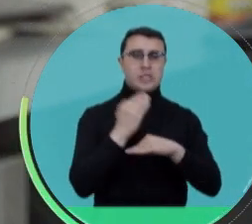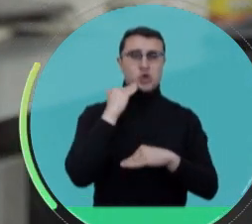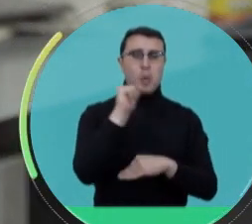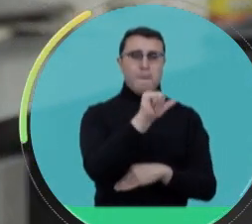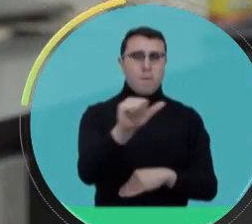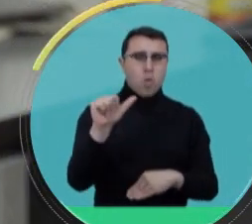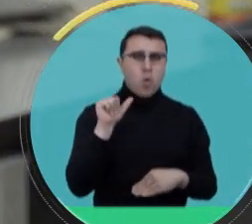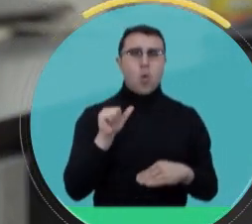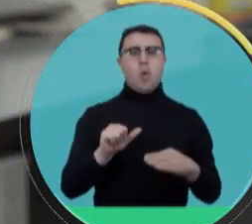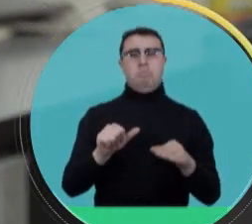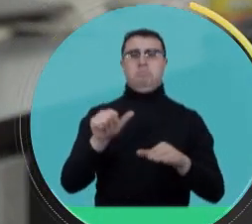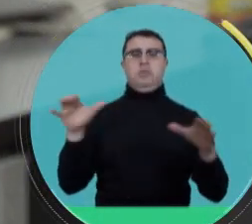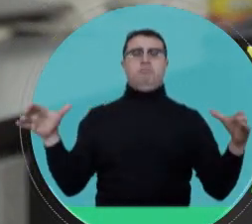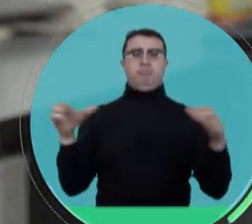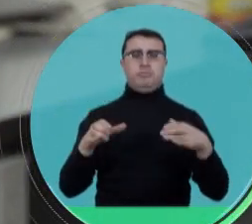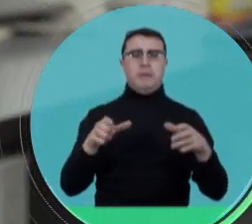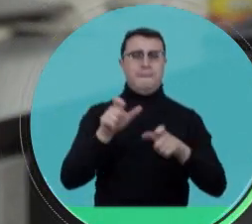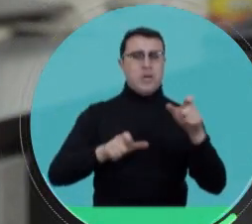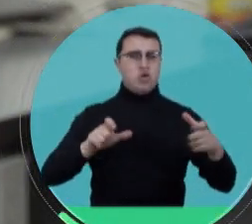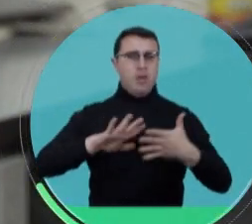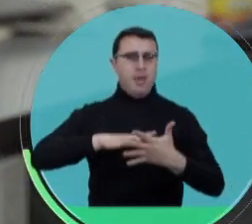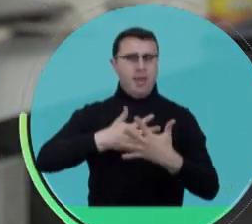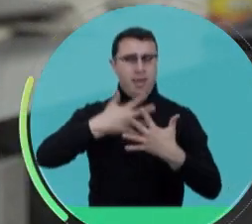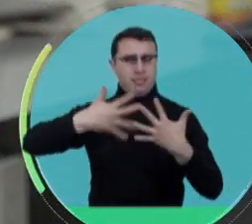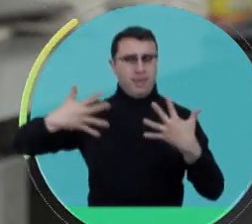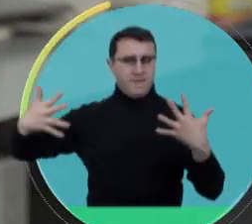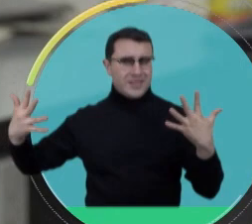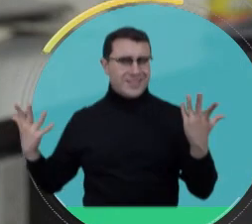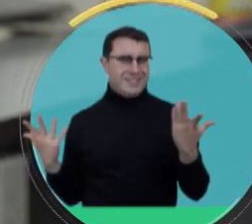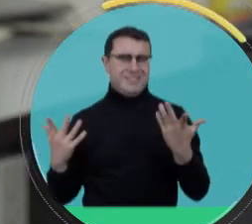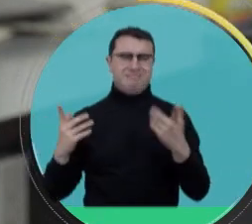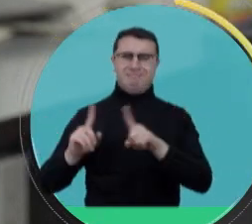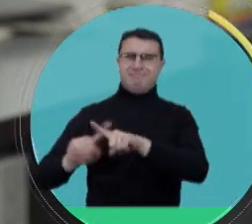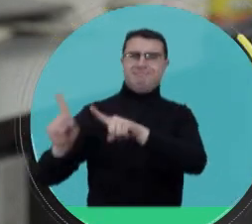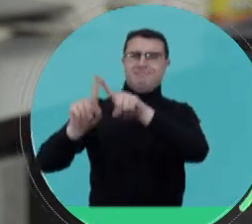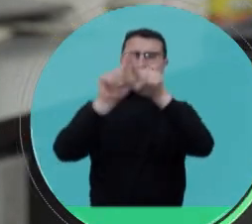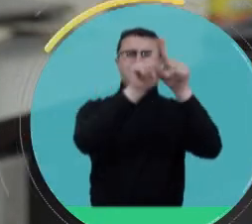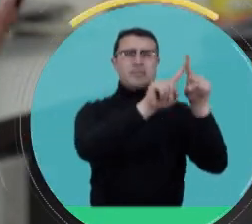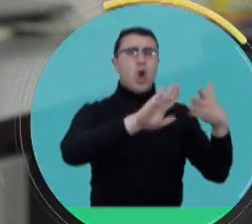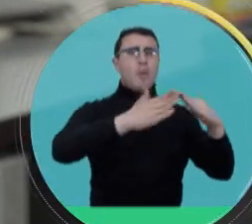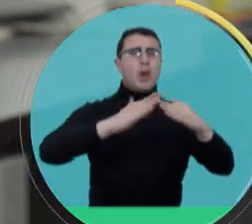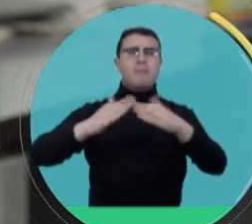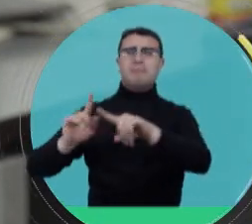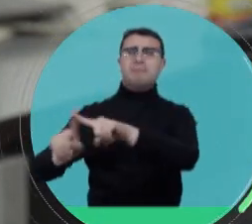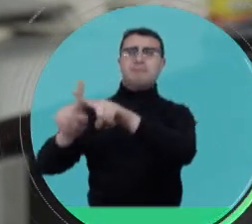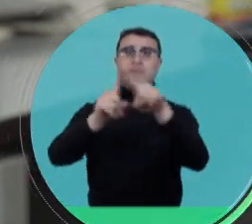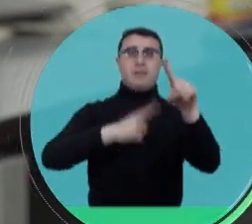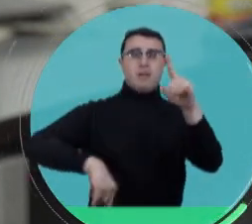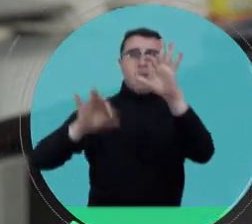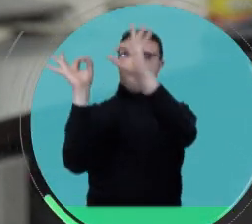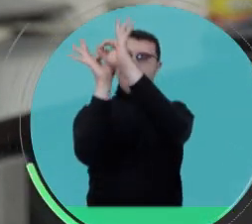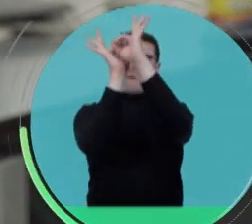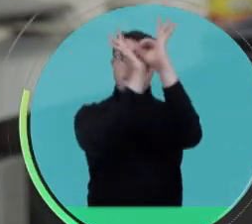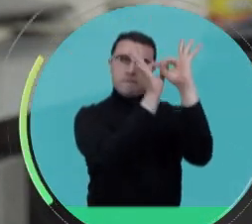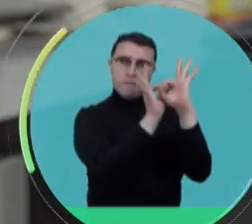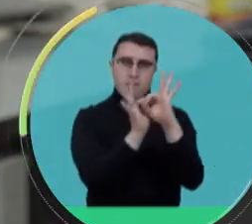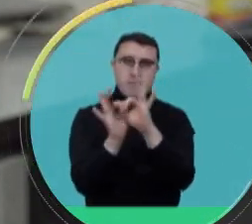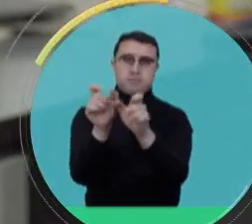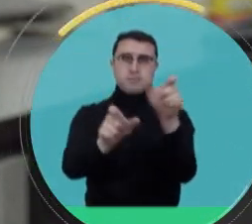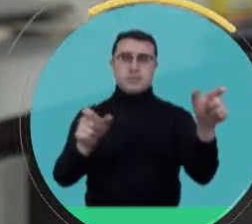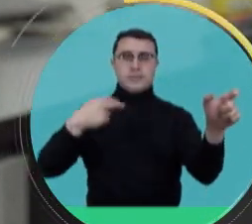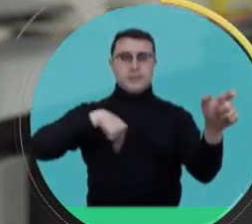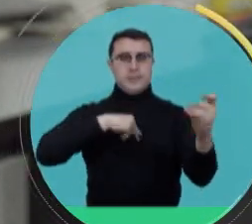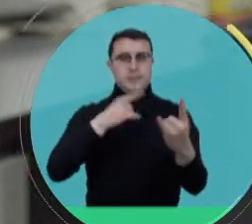comunidades organizaciones bellísimas de mujeres poblaciones lgbti Tenemos un montón digamos de comunidades que en